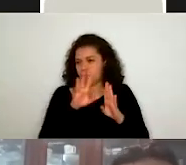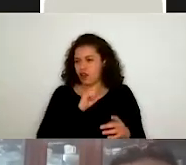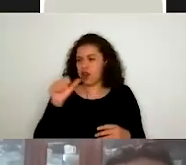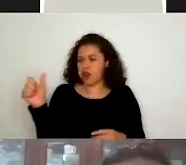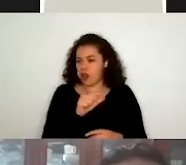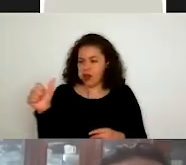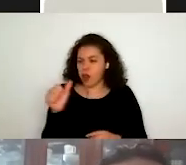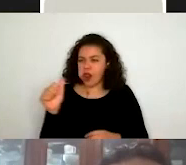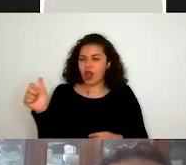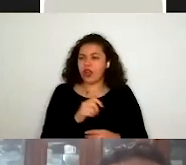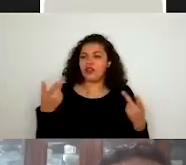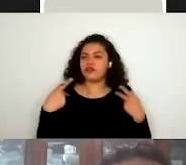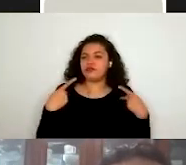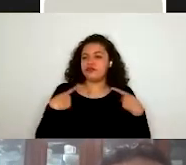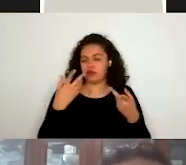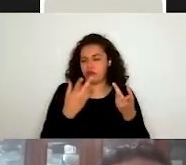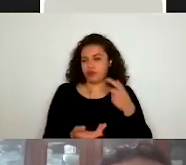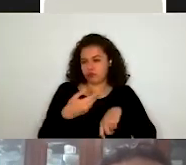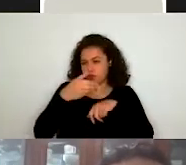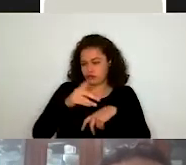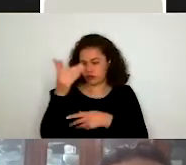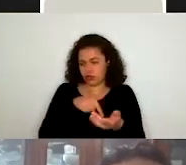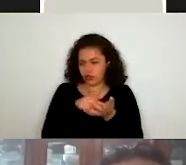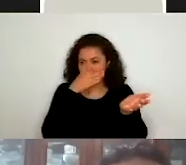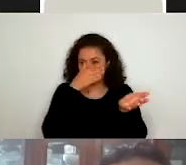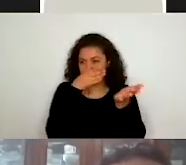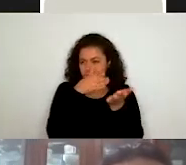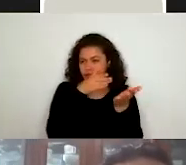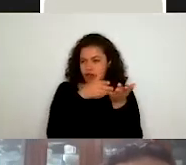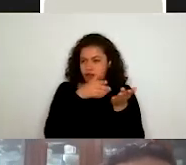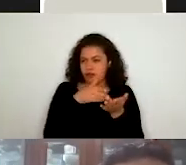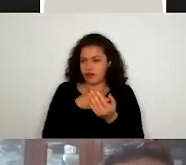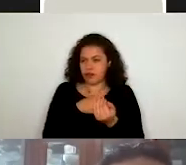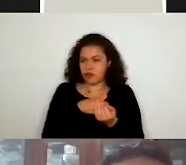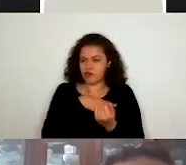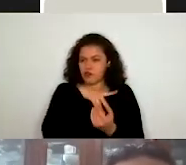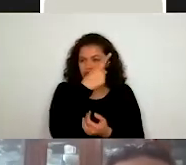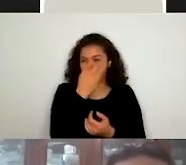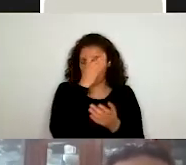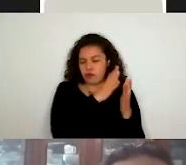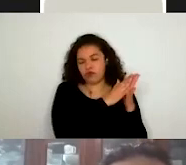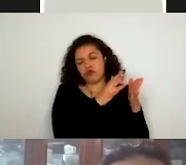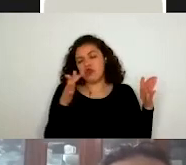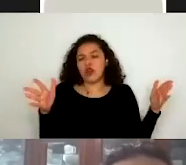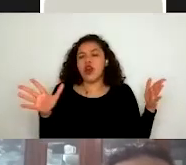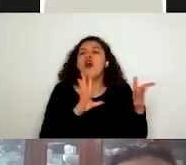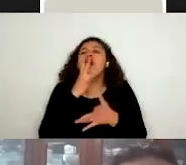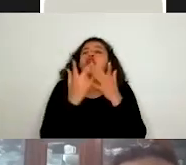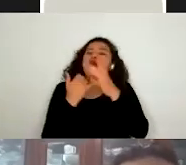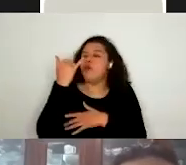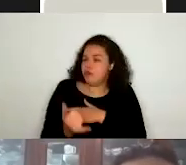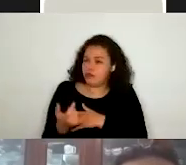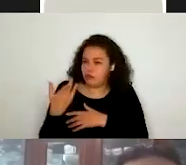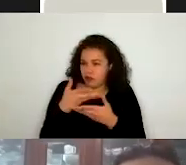va a ser el número de personas que acceden al establecimiento entre una unidad de tiempo. En este caso, va a ser al